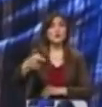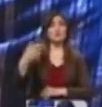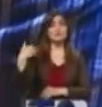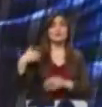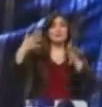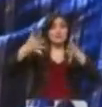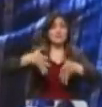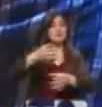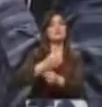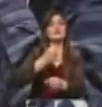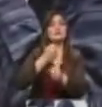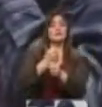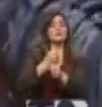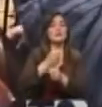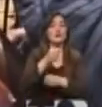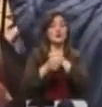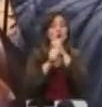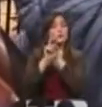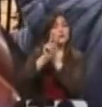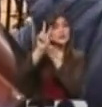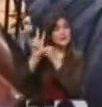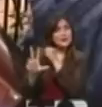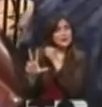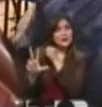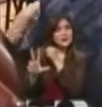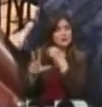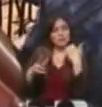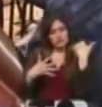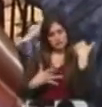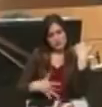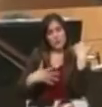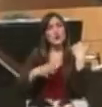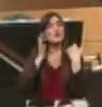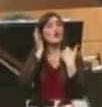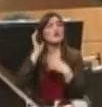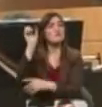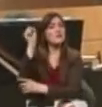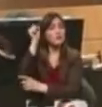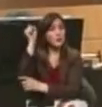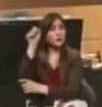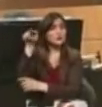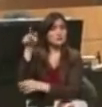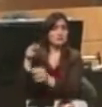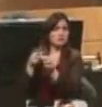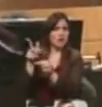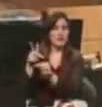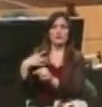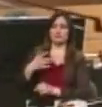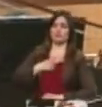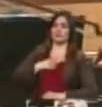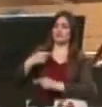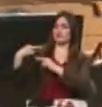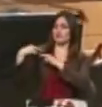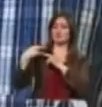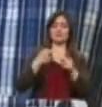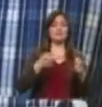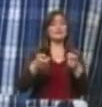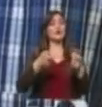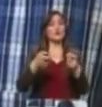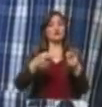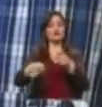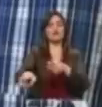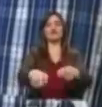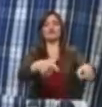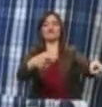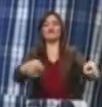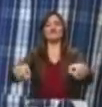Spatocco, quien trabajó durante 23 años en la banda de Mercedes Sosa, dirigirá a los músicos que estarán en escena. Es todo